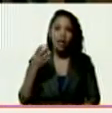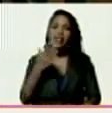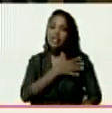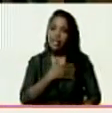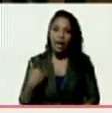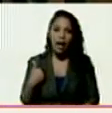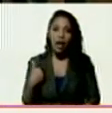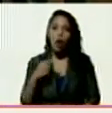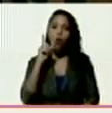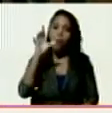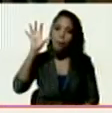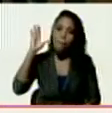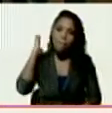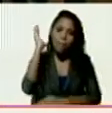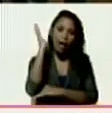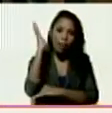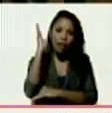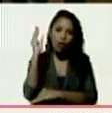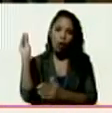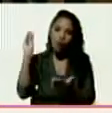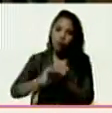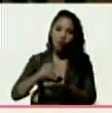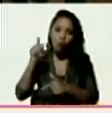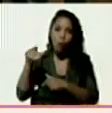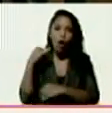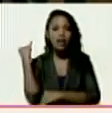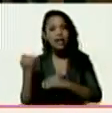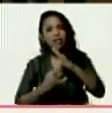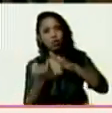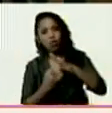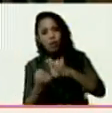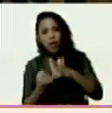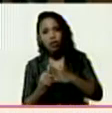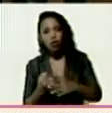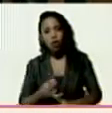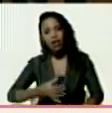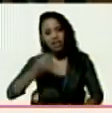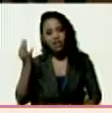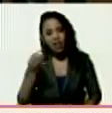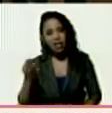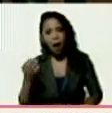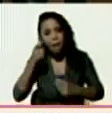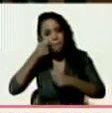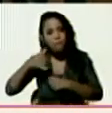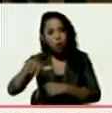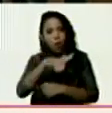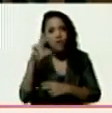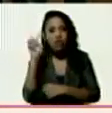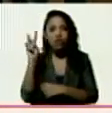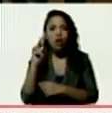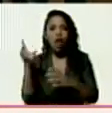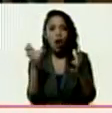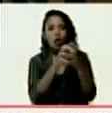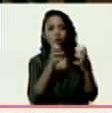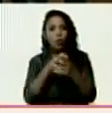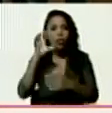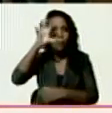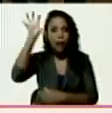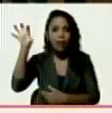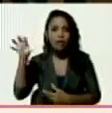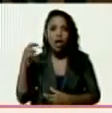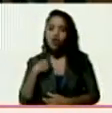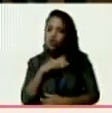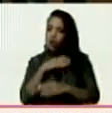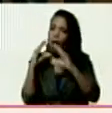quiere, un Parlamento que esté como instrumento útil al pueblo de Venezuela y a los sectores del país. Cuando nosotros